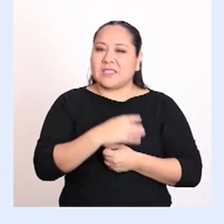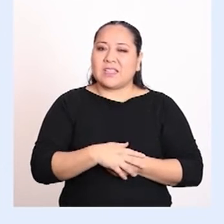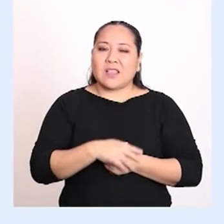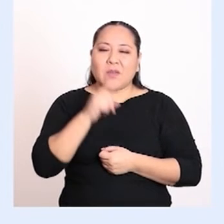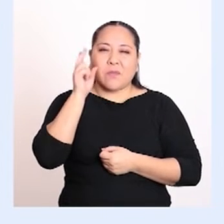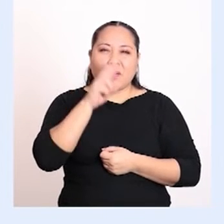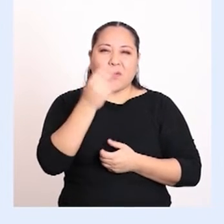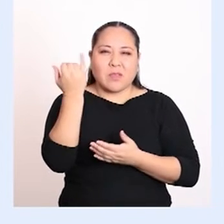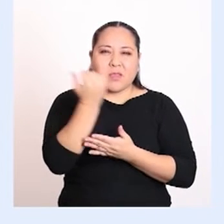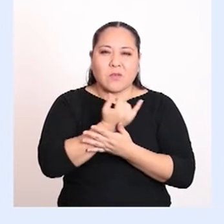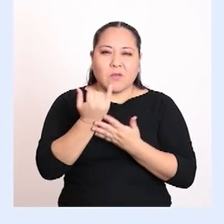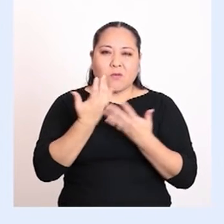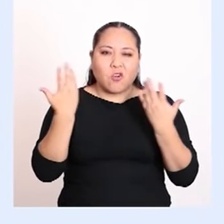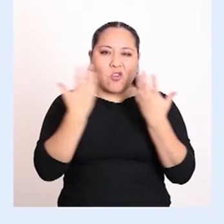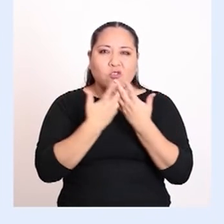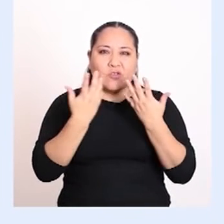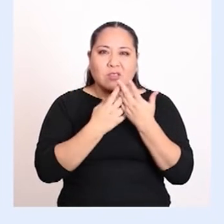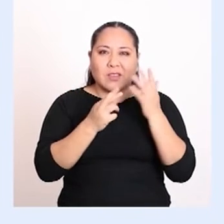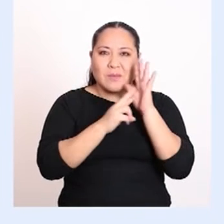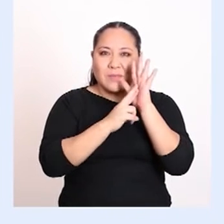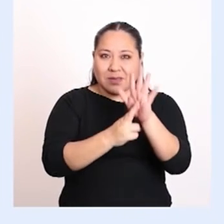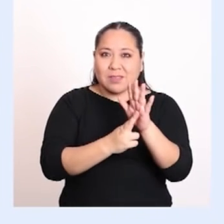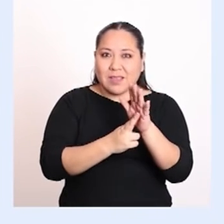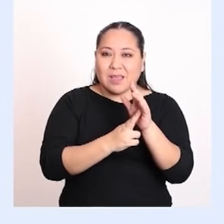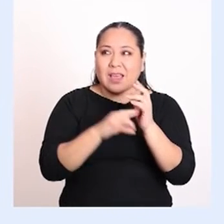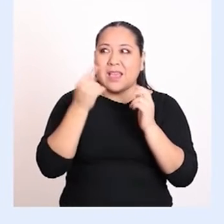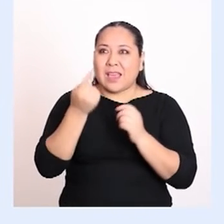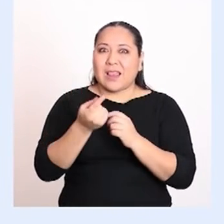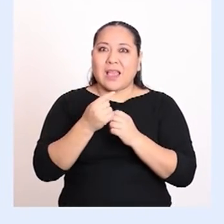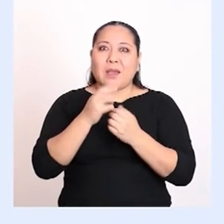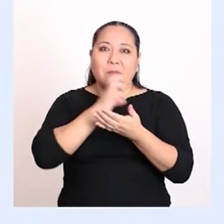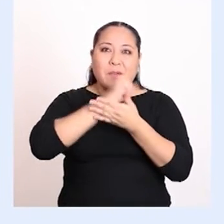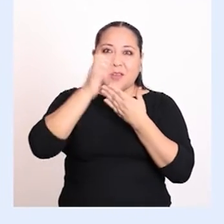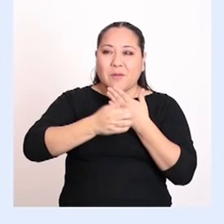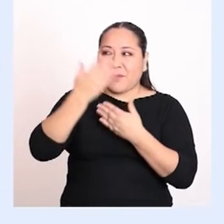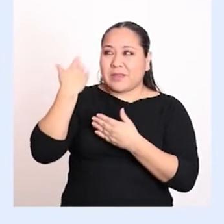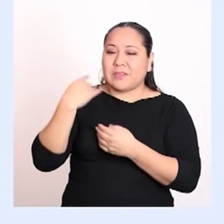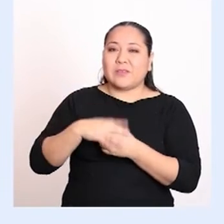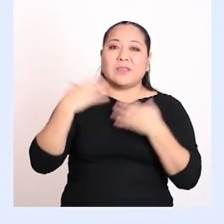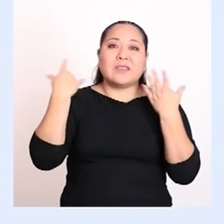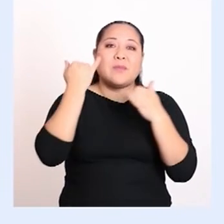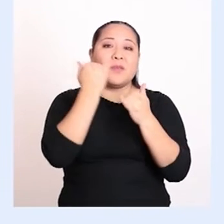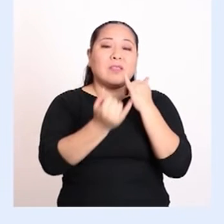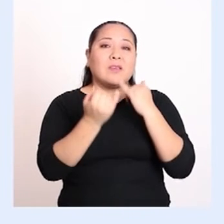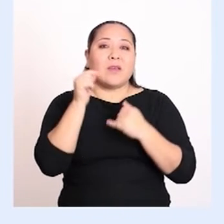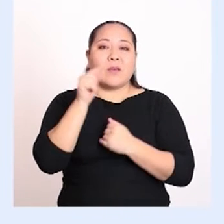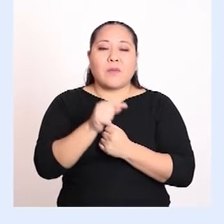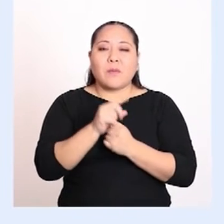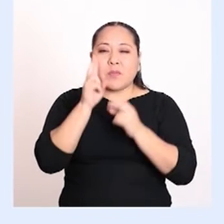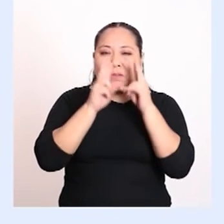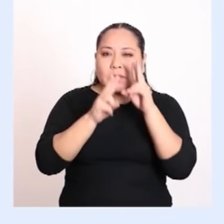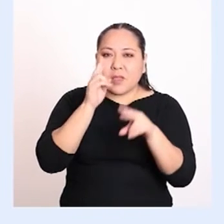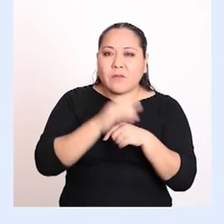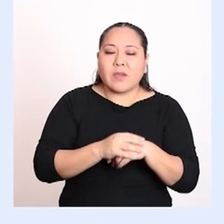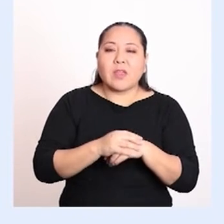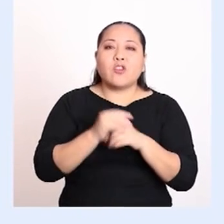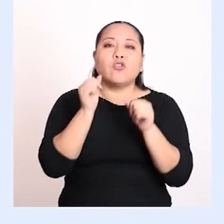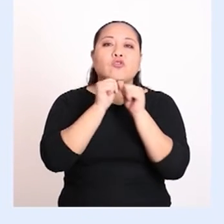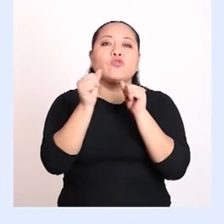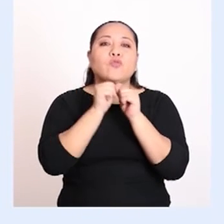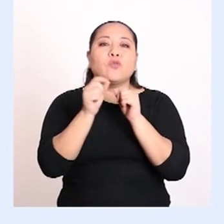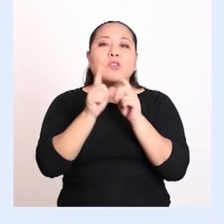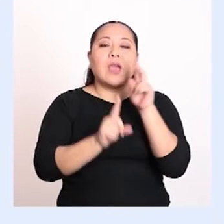nuestra gráfica coincide con la que representamos en la sesión anterior. Para terminar, vamos a interpretar los valores